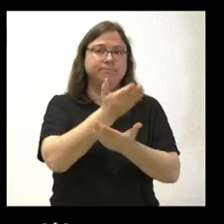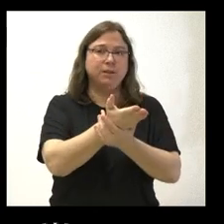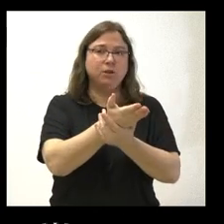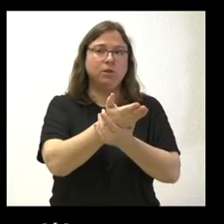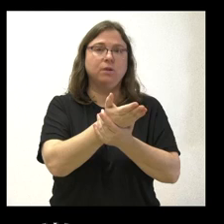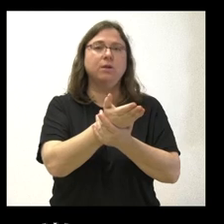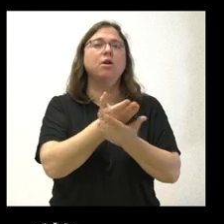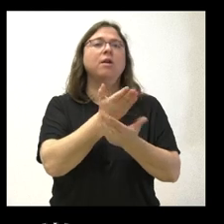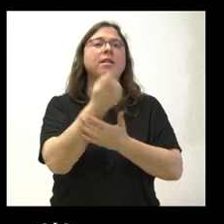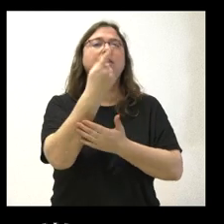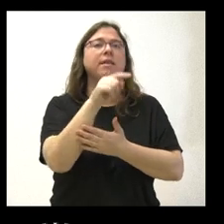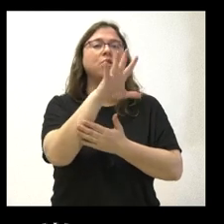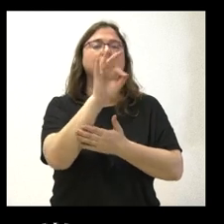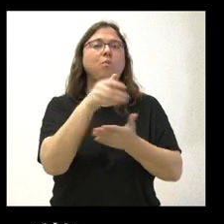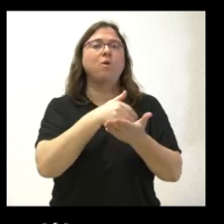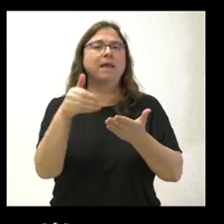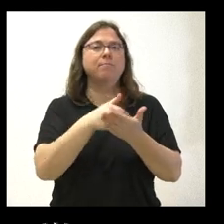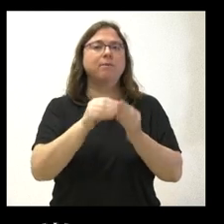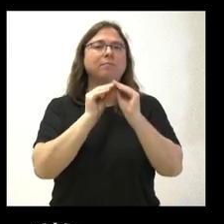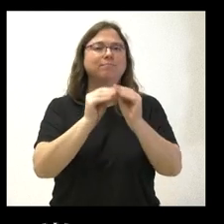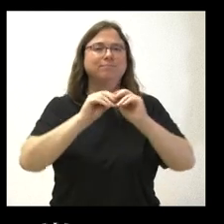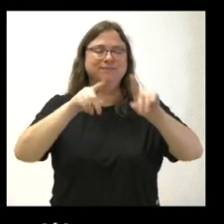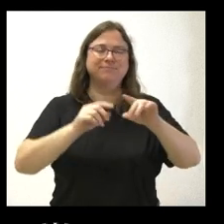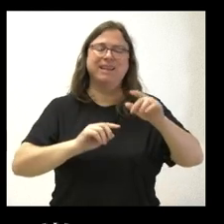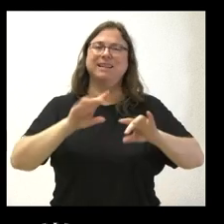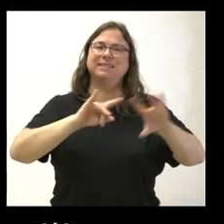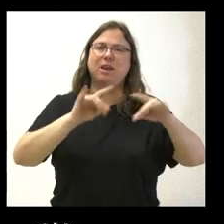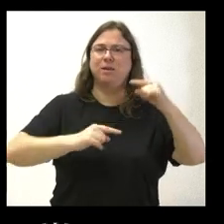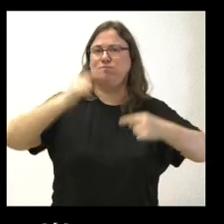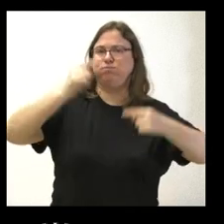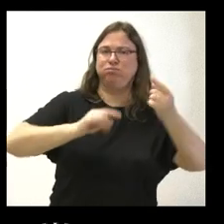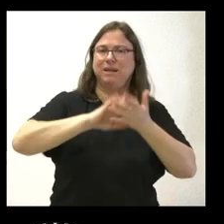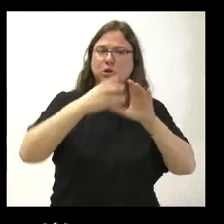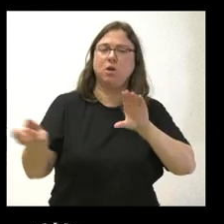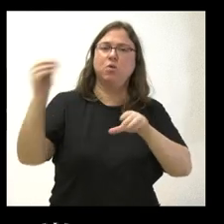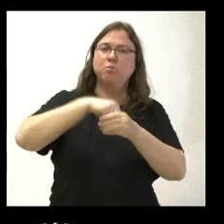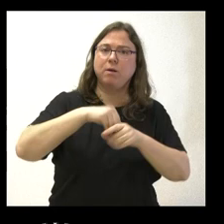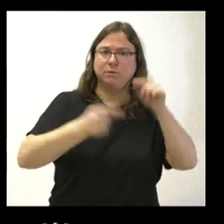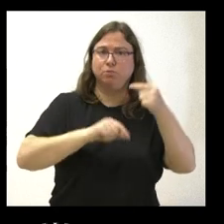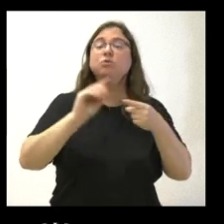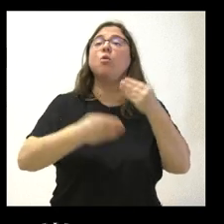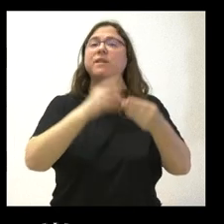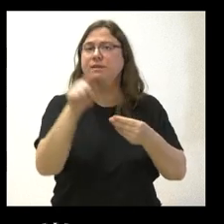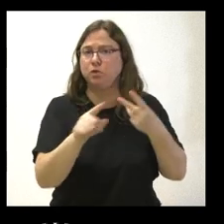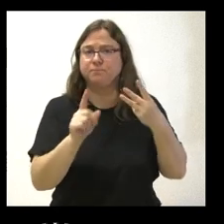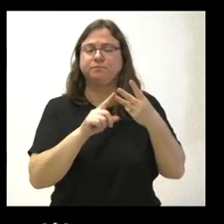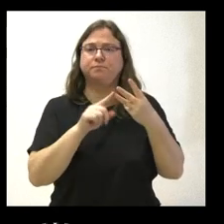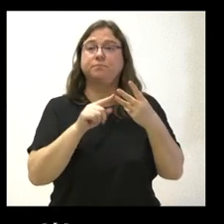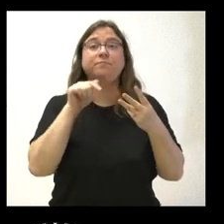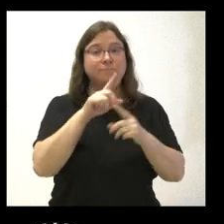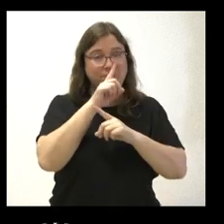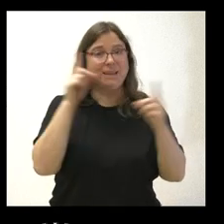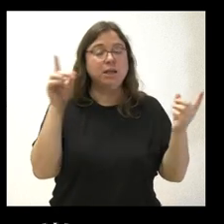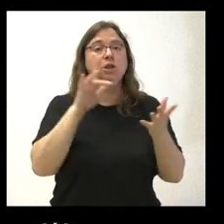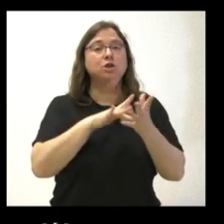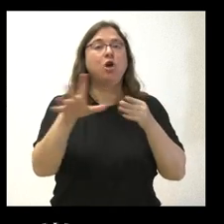iba a solicitar 150 millones para corregir desequilibrios territoriales en Castilla León y que incorporar los presupuestos no sé si lo van a hacer y si va a haber este año también un